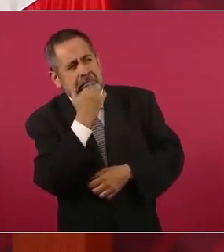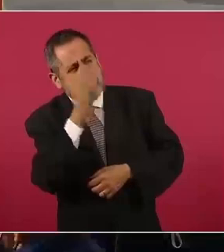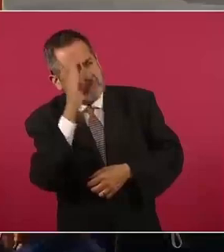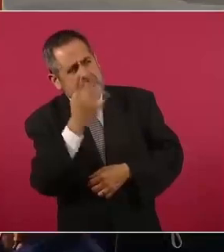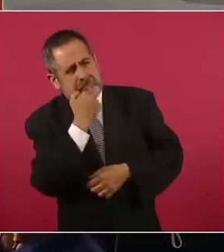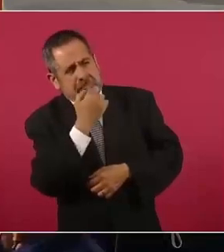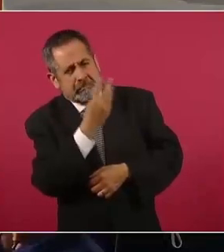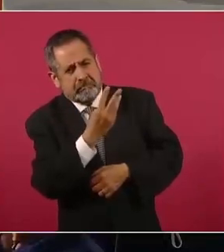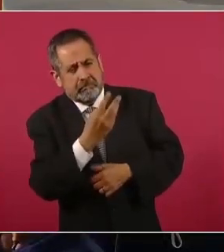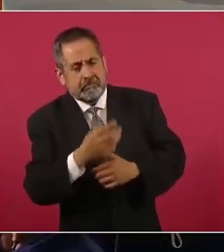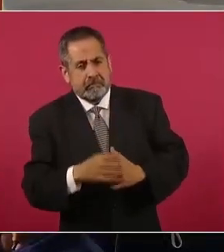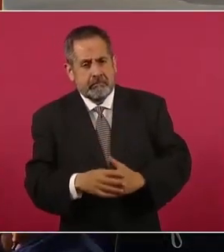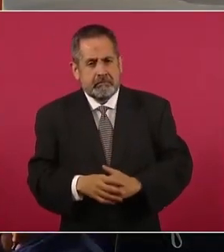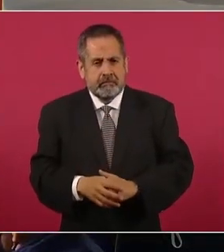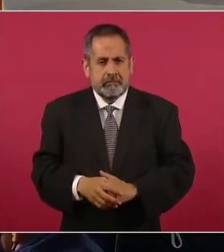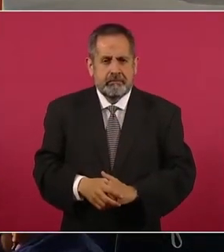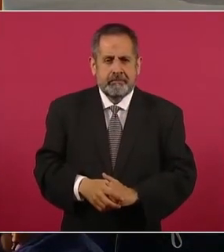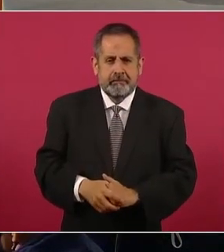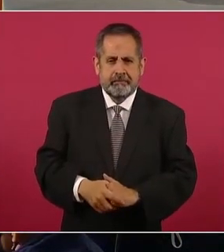Lo que